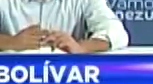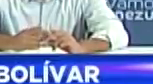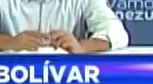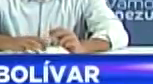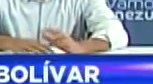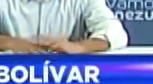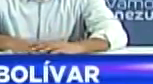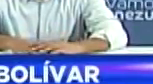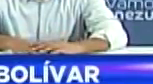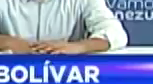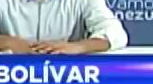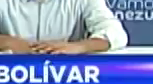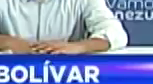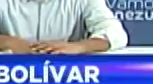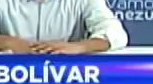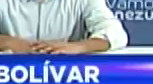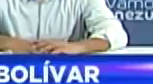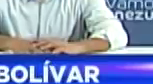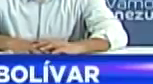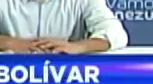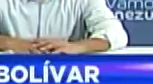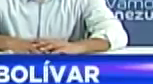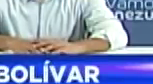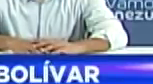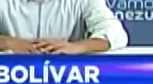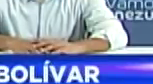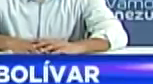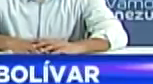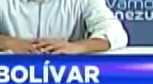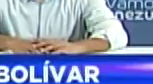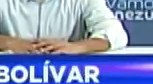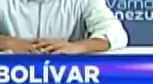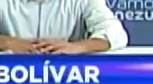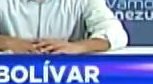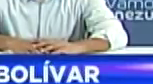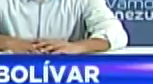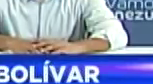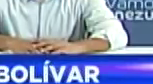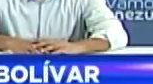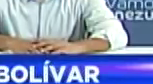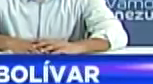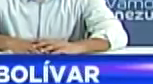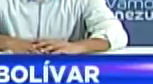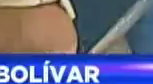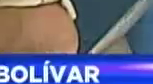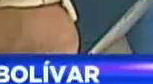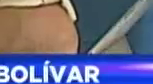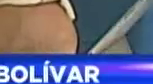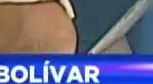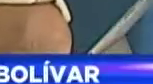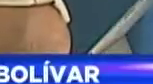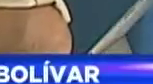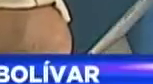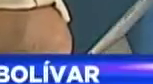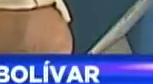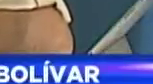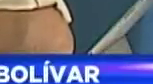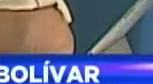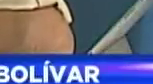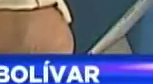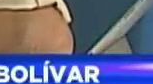Miren, en la elección que escogió al señor Donald Trump, presidente de los Estados Unidos de